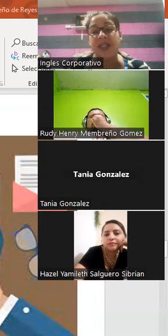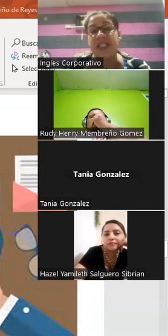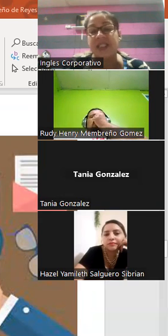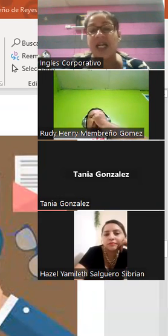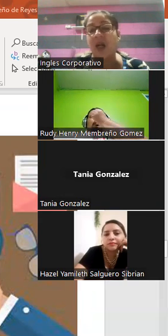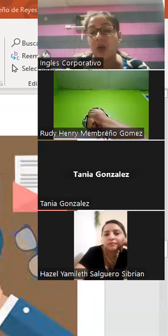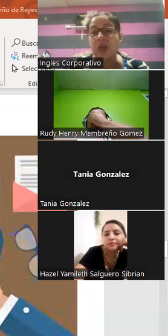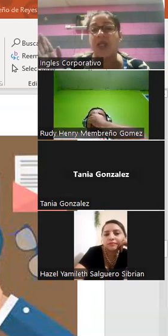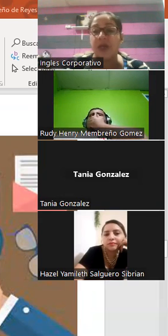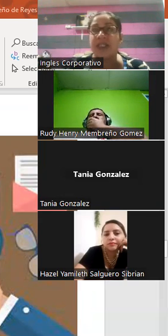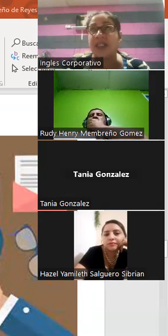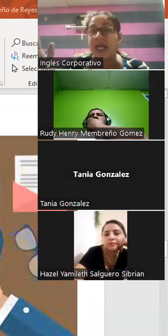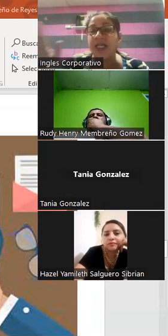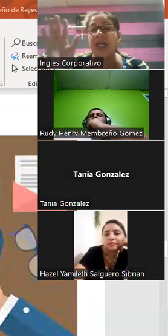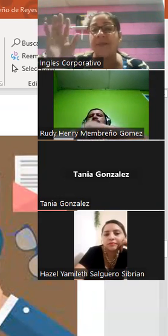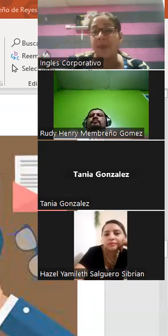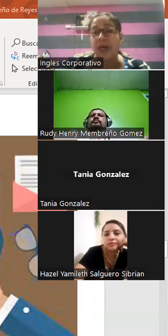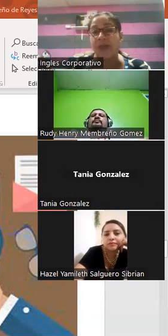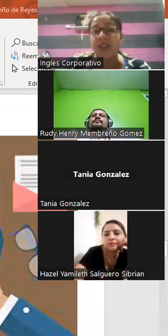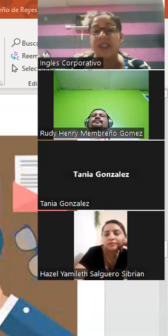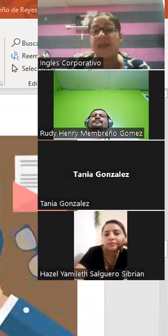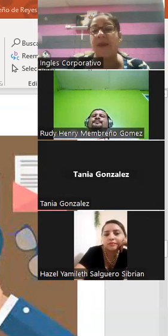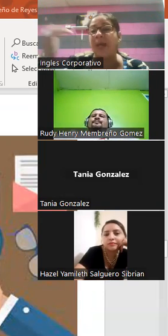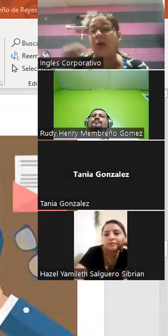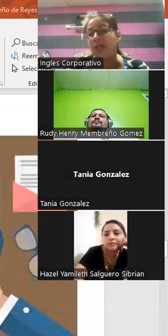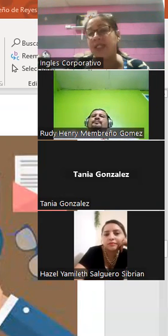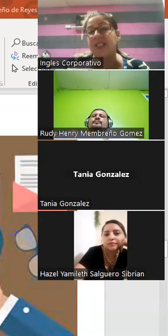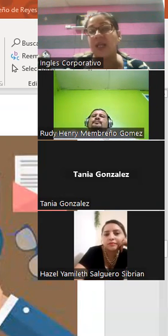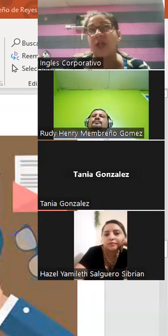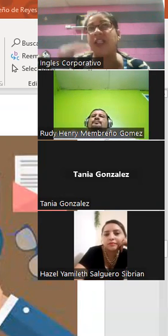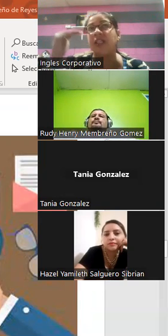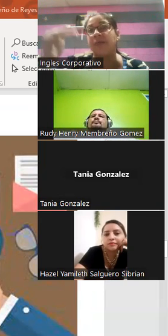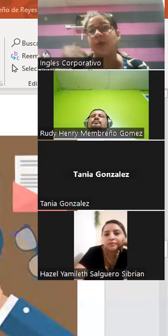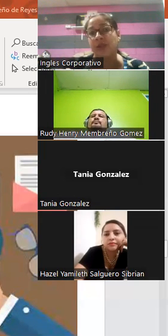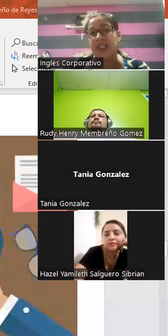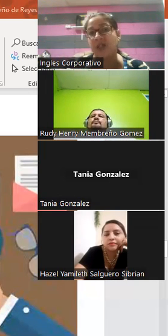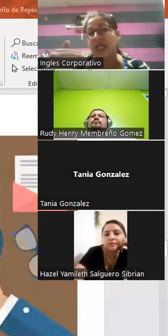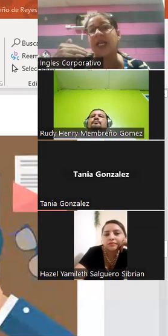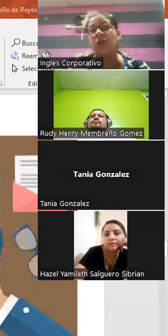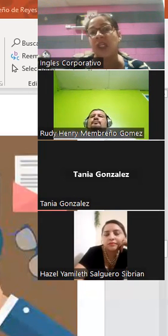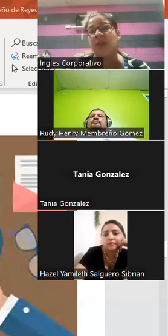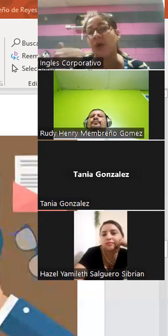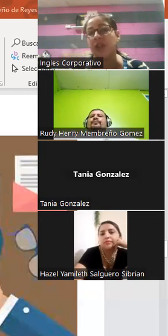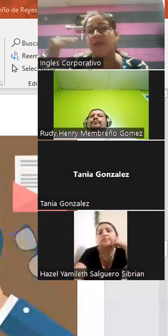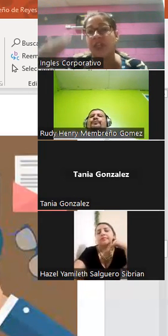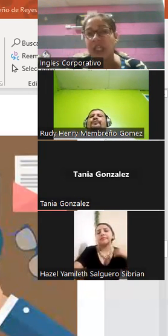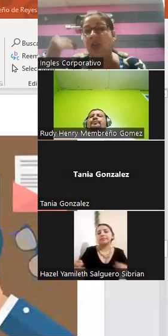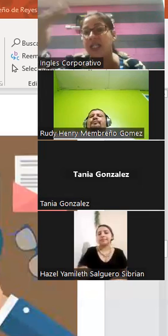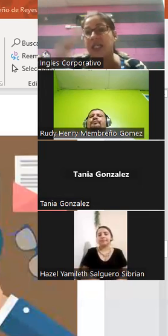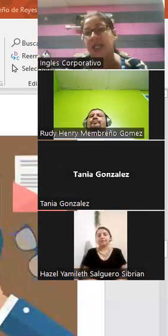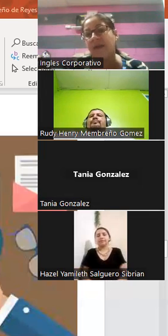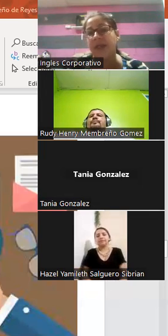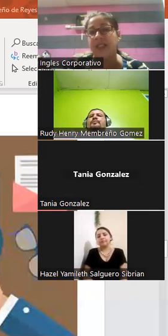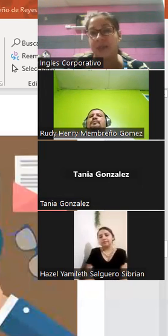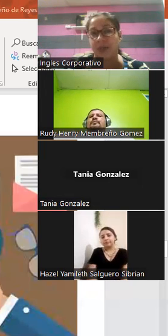luego presentarla los usuarios que están buscando ese tema pero lo hacen en el orden de importancia o sea el que lo tiene mejor definido